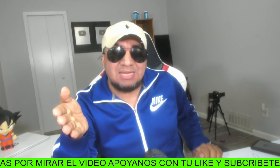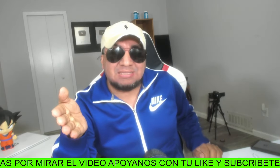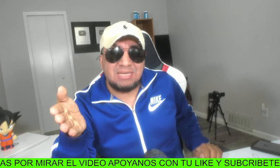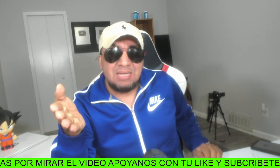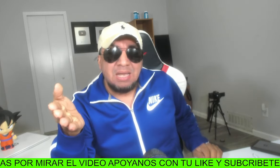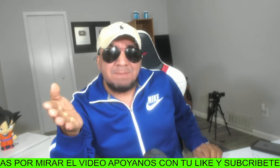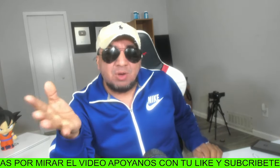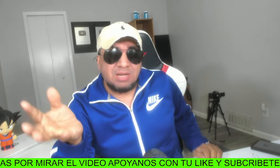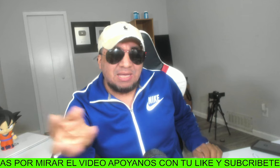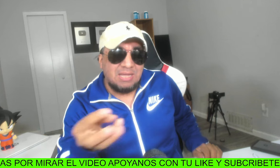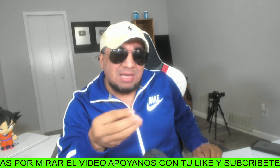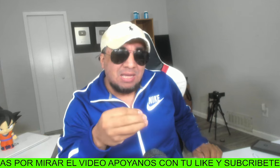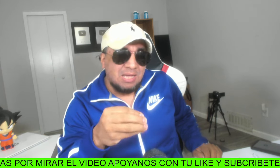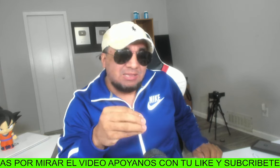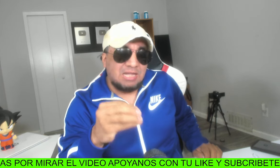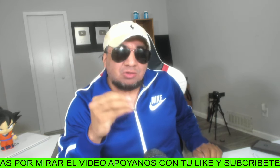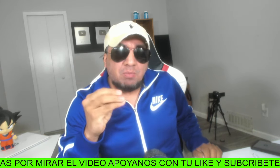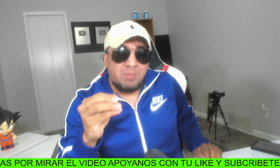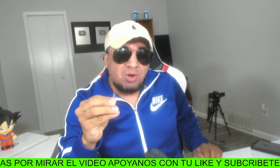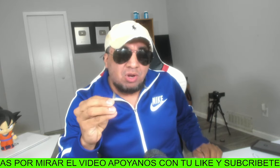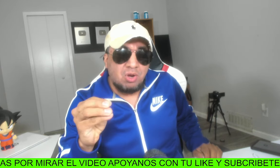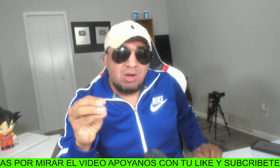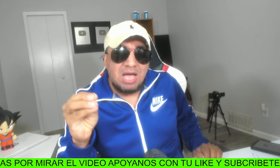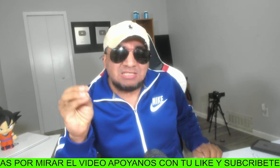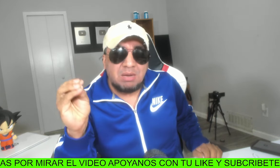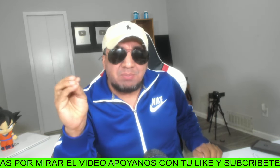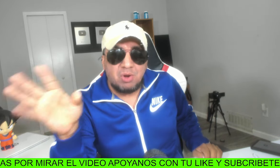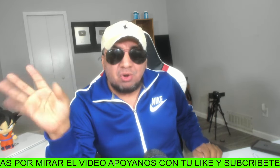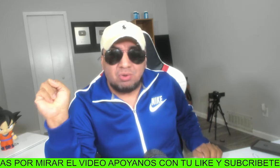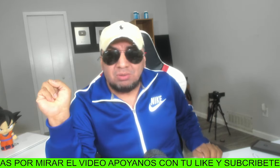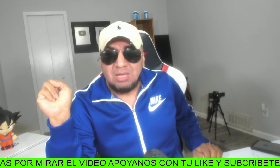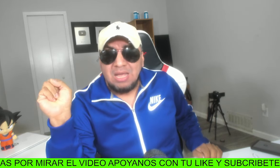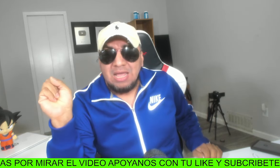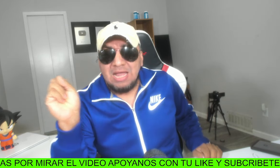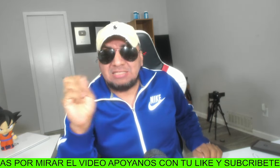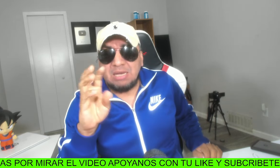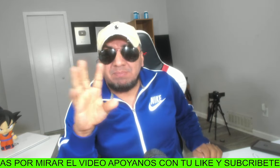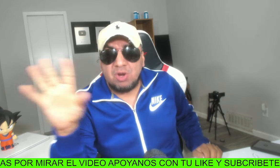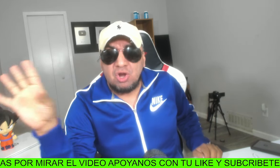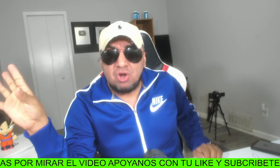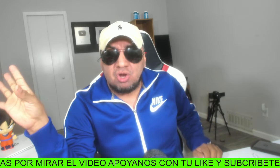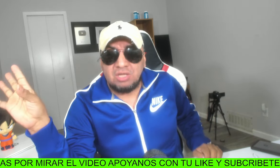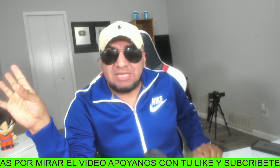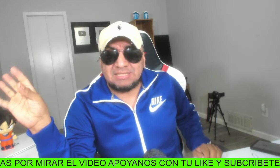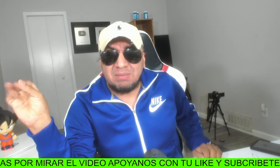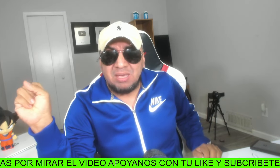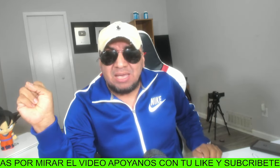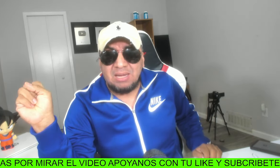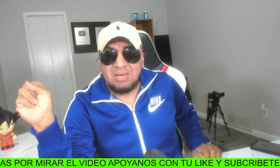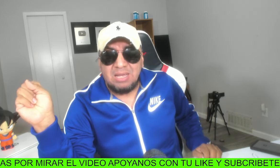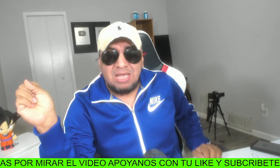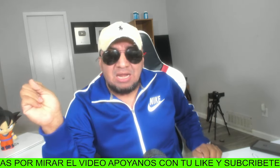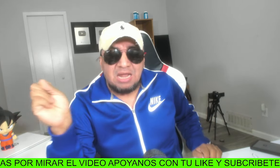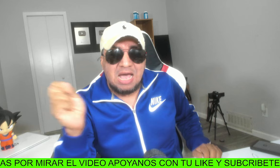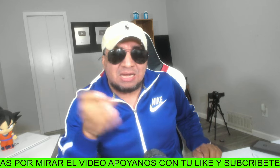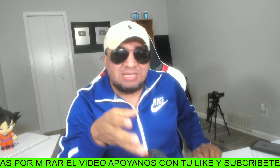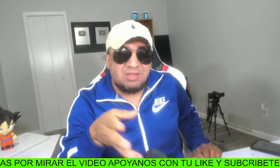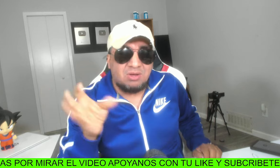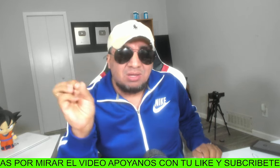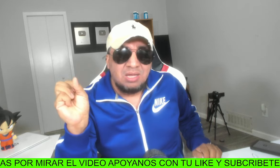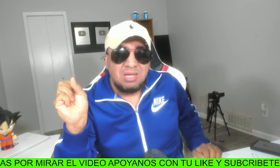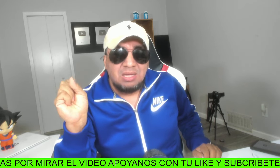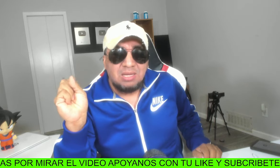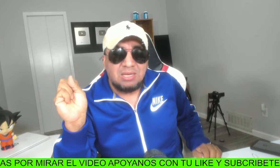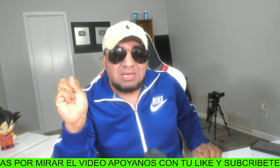maneja este, porque de antropólogo a chambrólogo, el chambrólogo de San Miguel, el